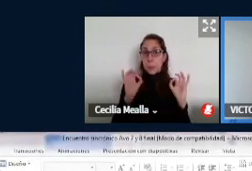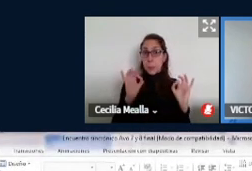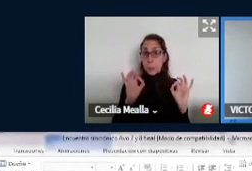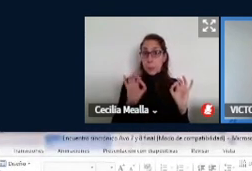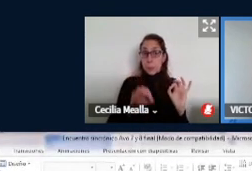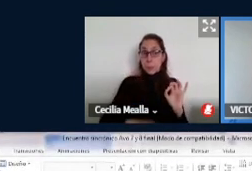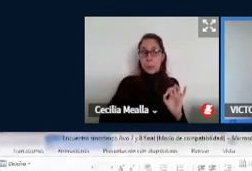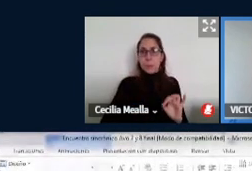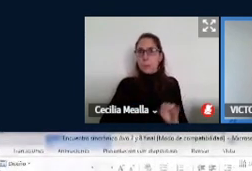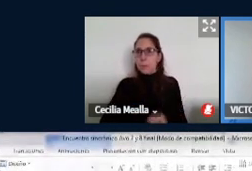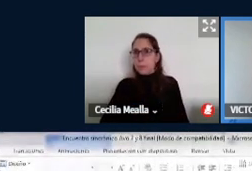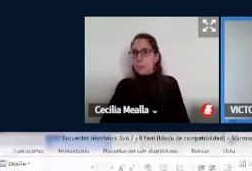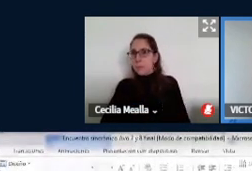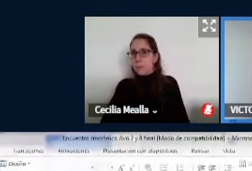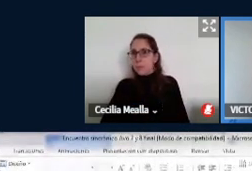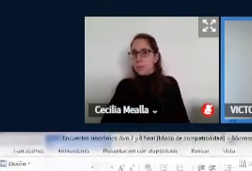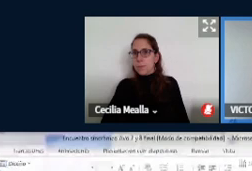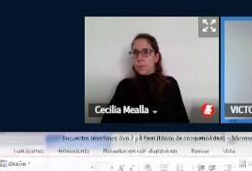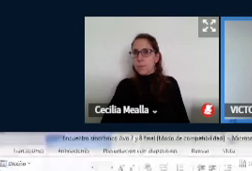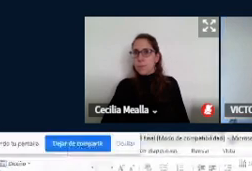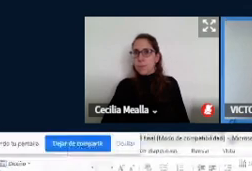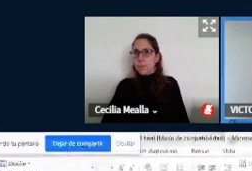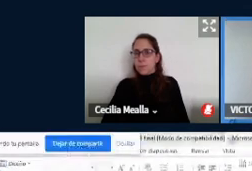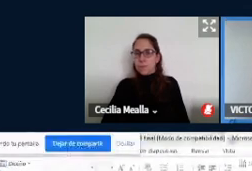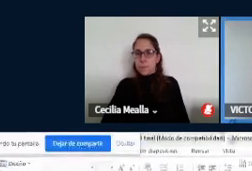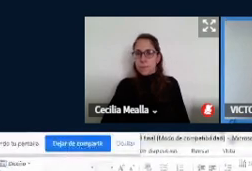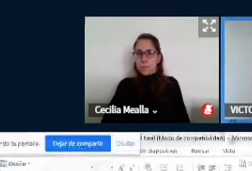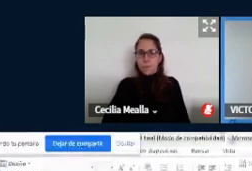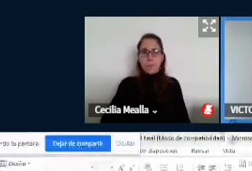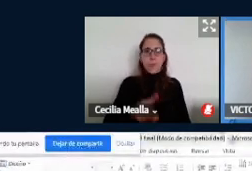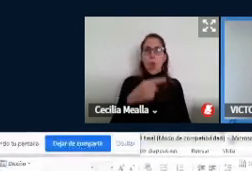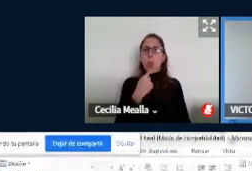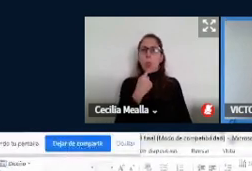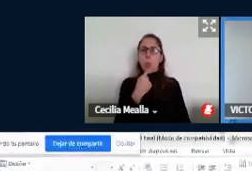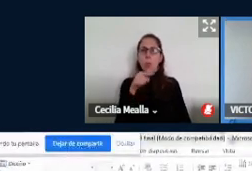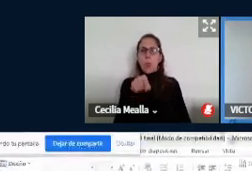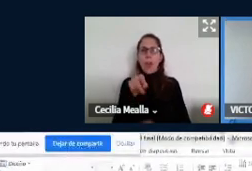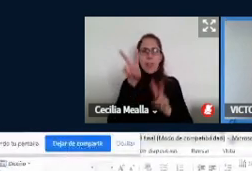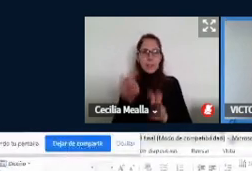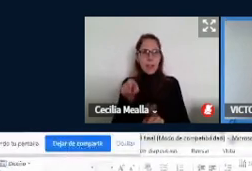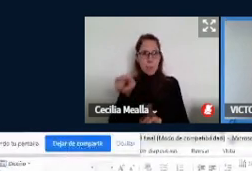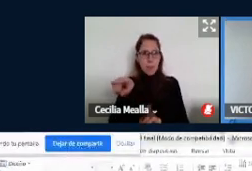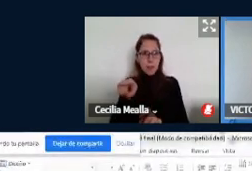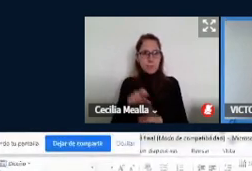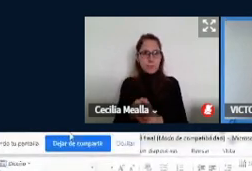Estamos. No olviden dejar de compartir. ¿Dudas sobre